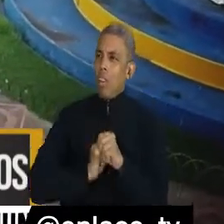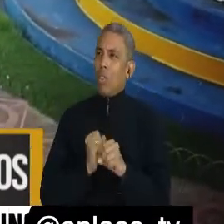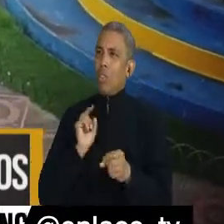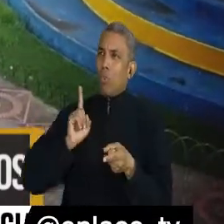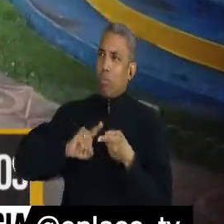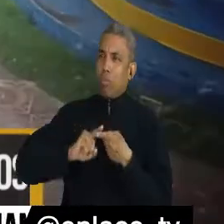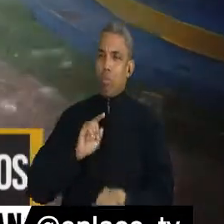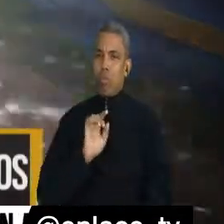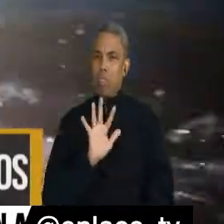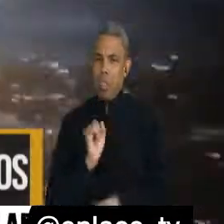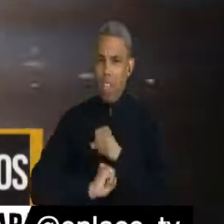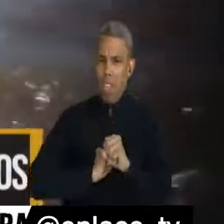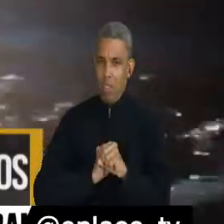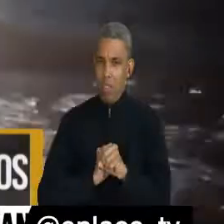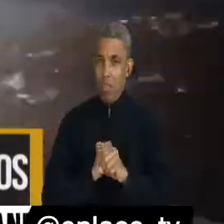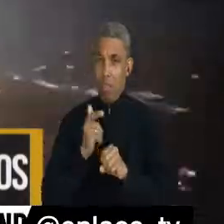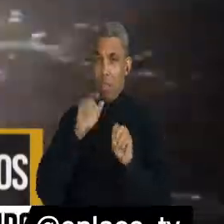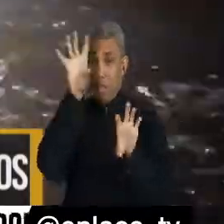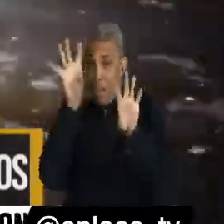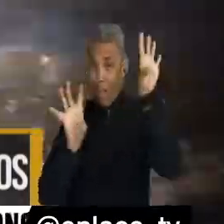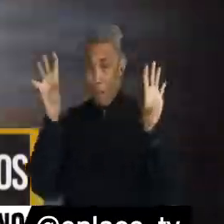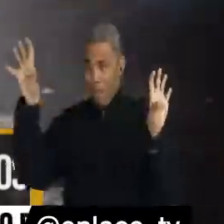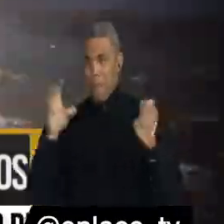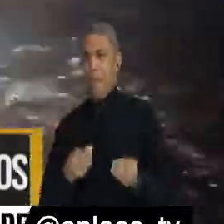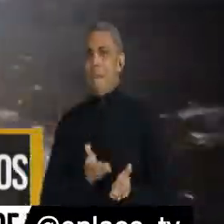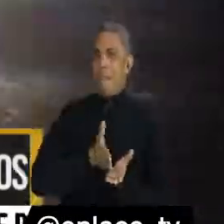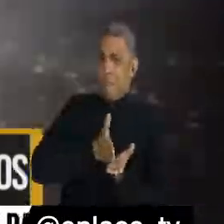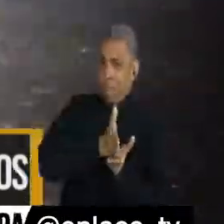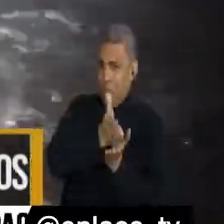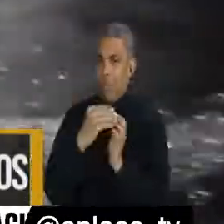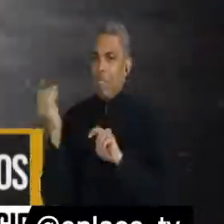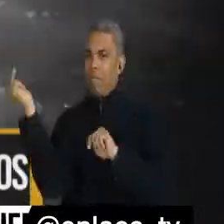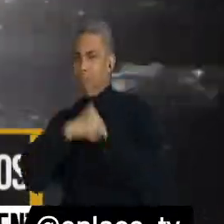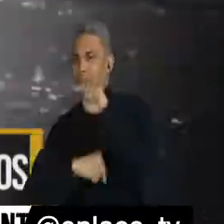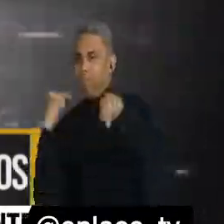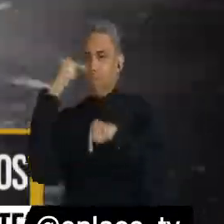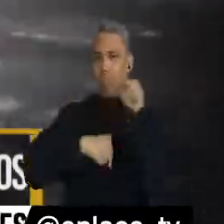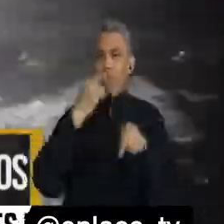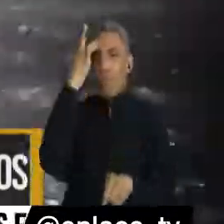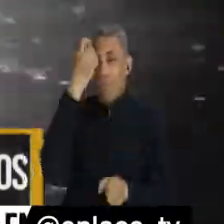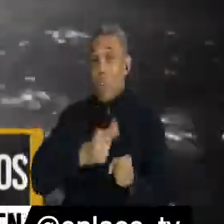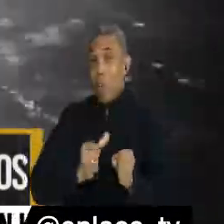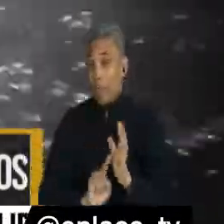la llegada de extranjeros era casi inevitable debido a la industria petrolera.